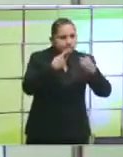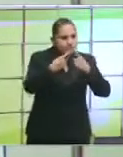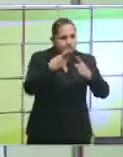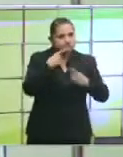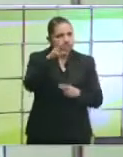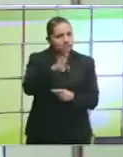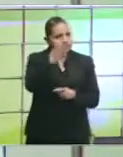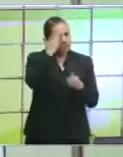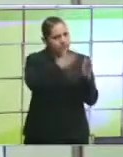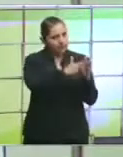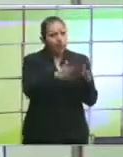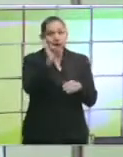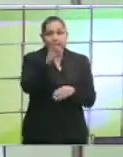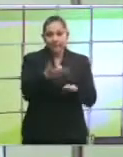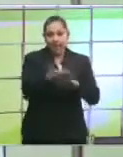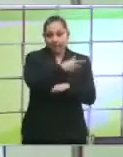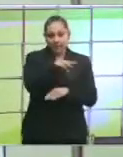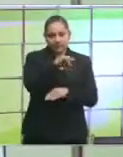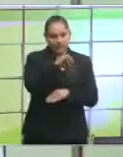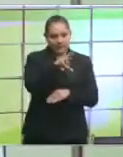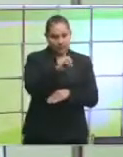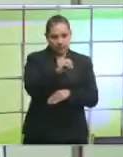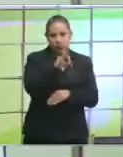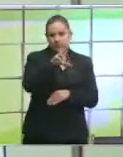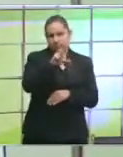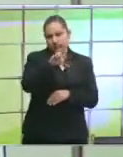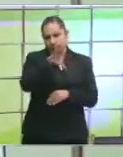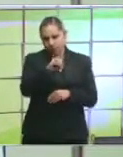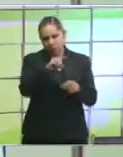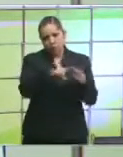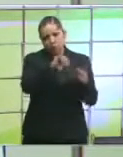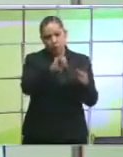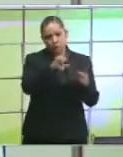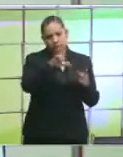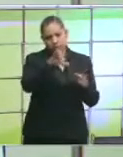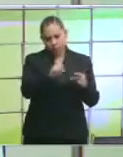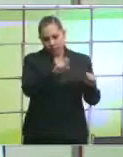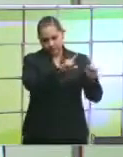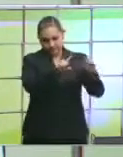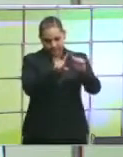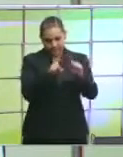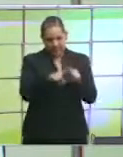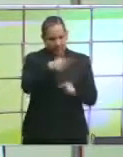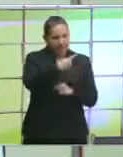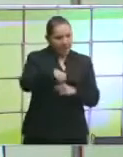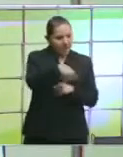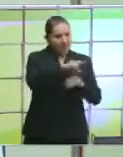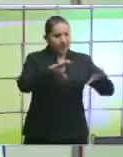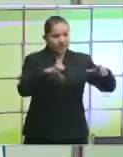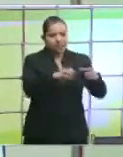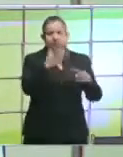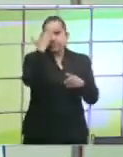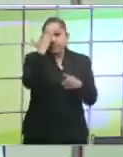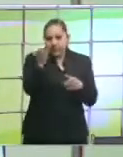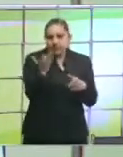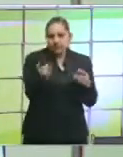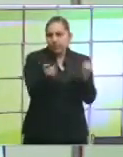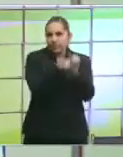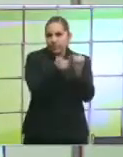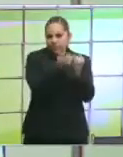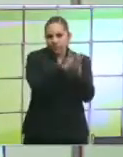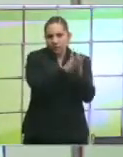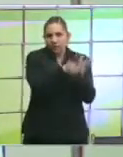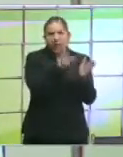épocas con el ministro franco dos presidentes con don josé luís etcétera pasó un fenómeno semejante salieron a ver fenómenos